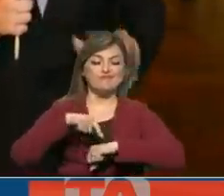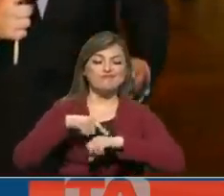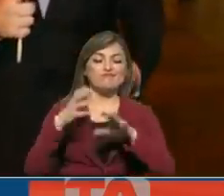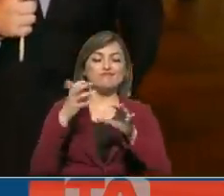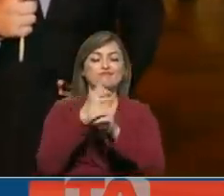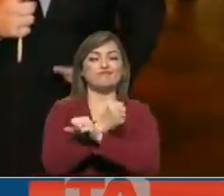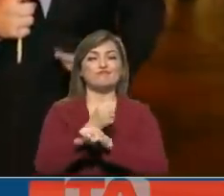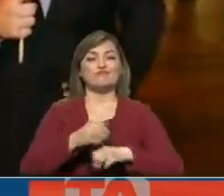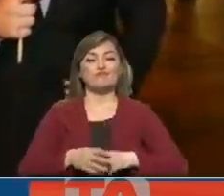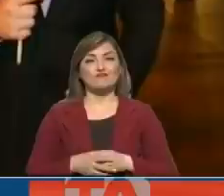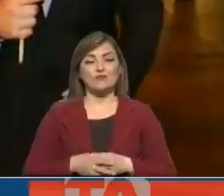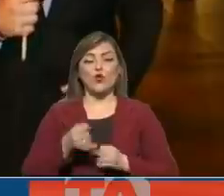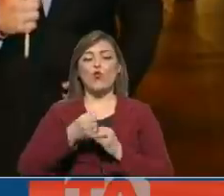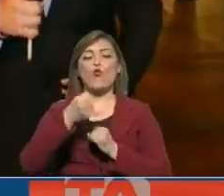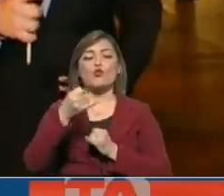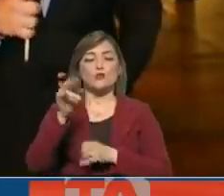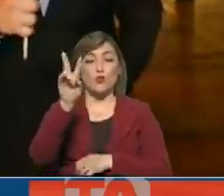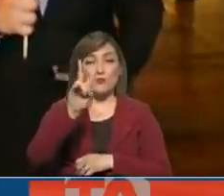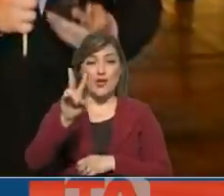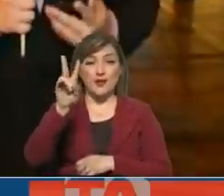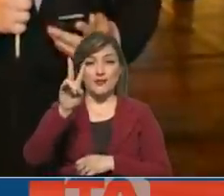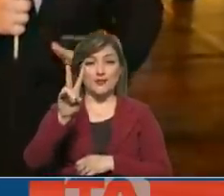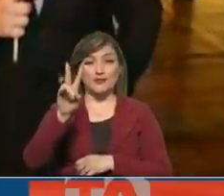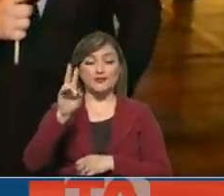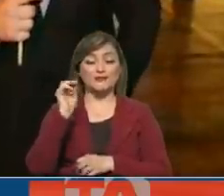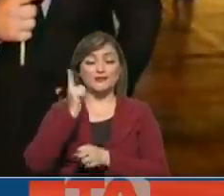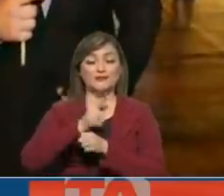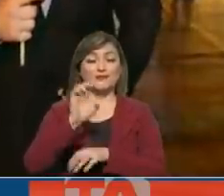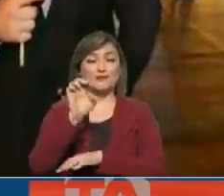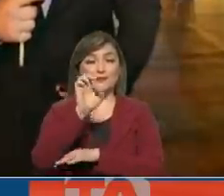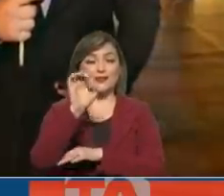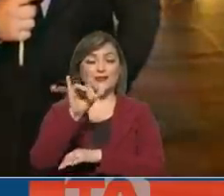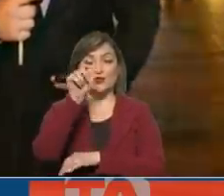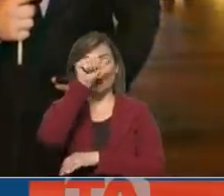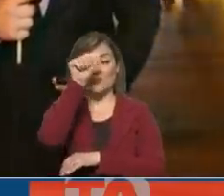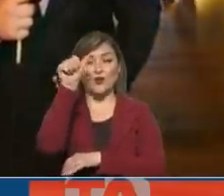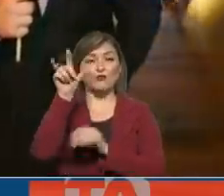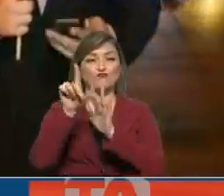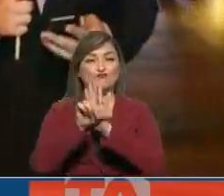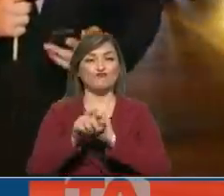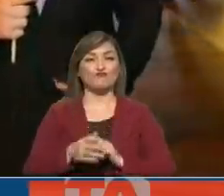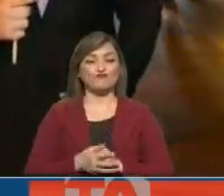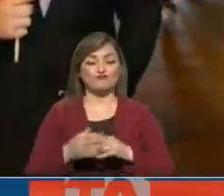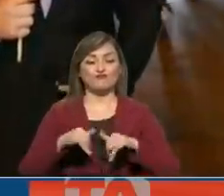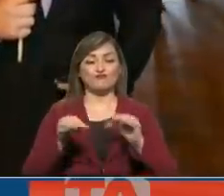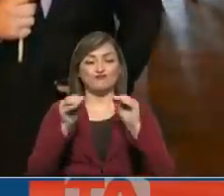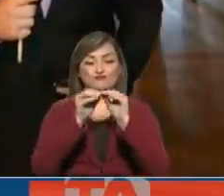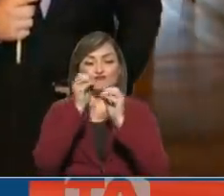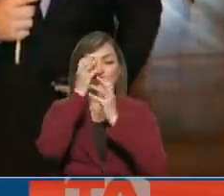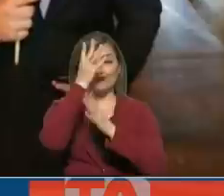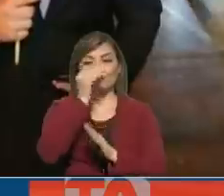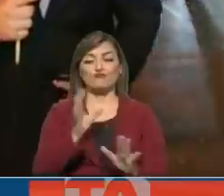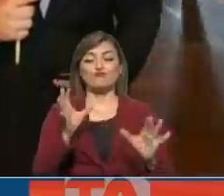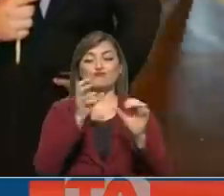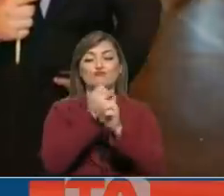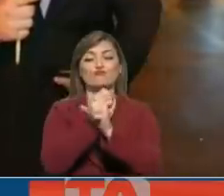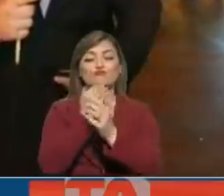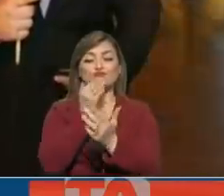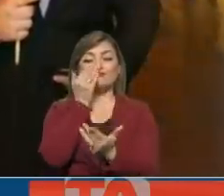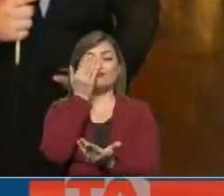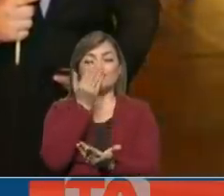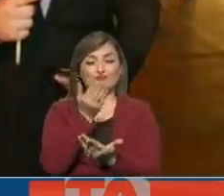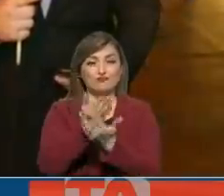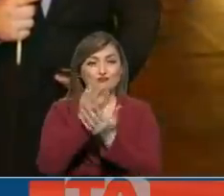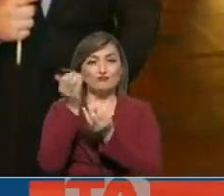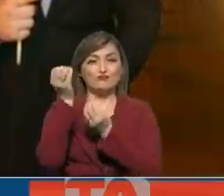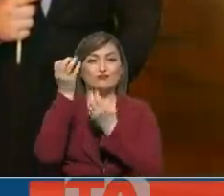en este, repetimos, el último viernes del estado de excepción. Diana, continúas con más información en estudios. Muy buenas noches. Gracias, Luis Alfredo,